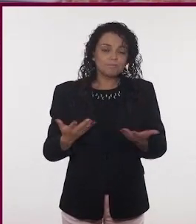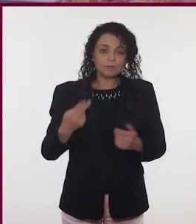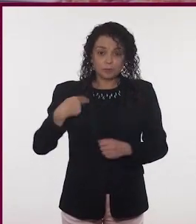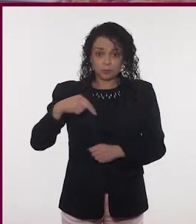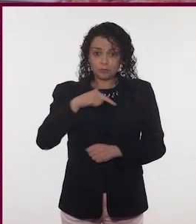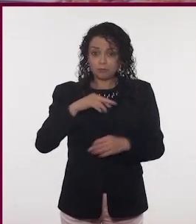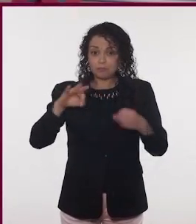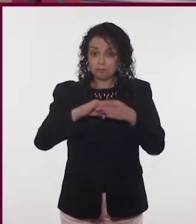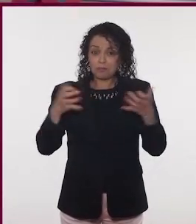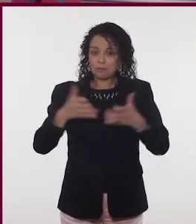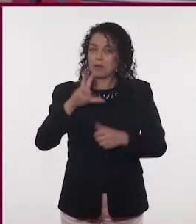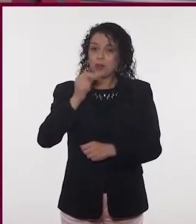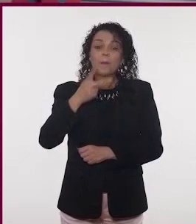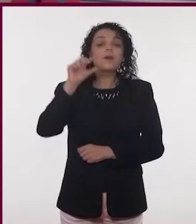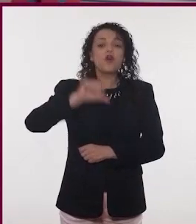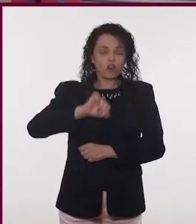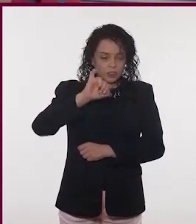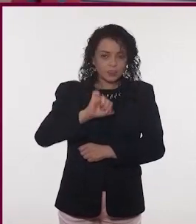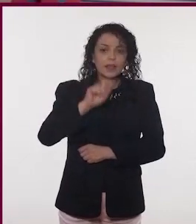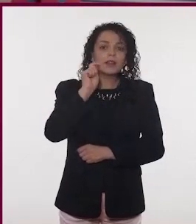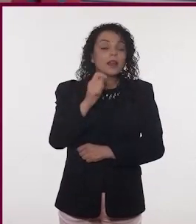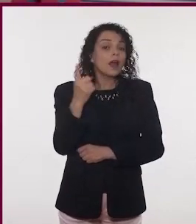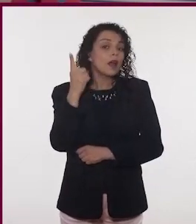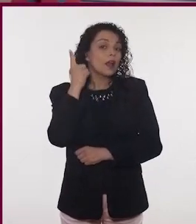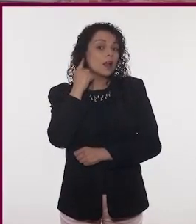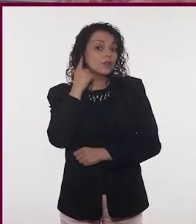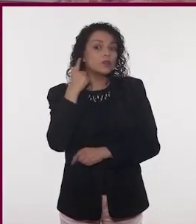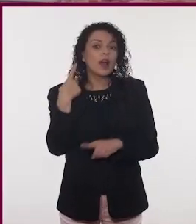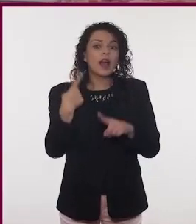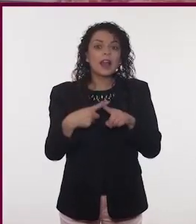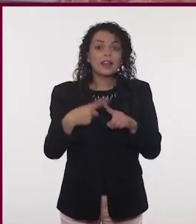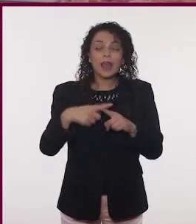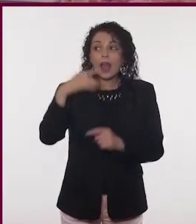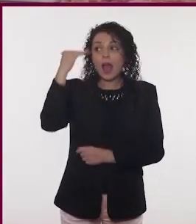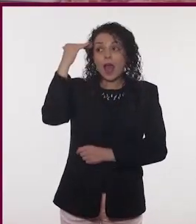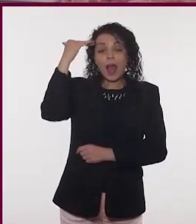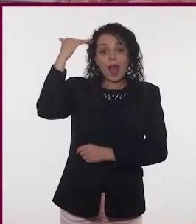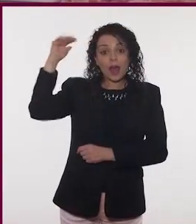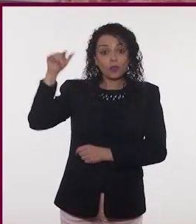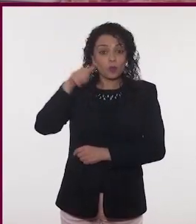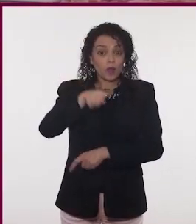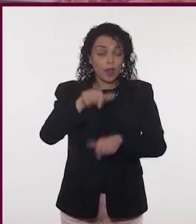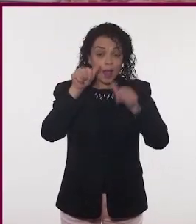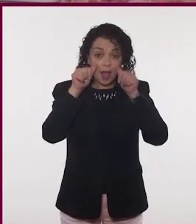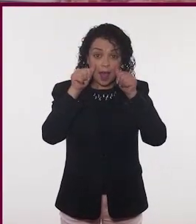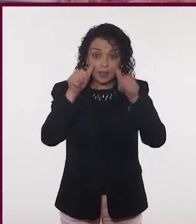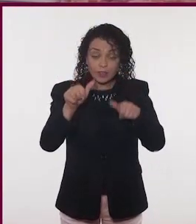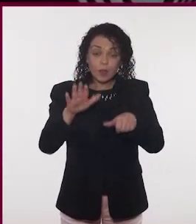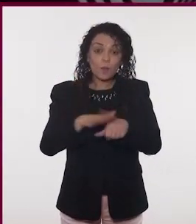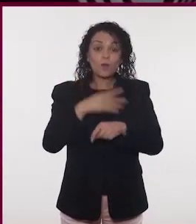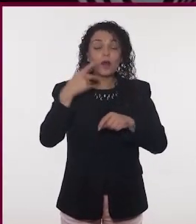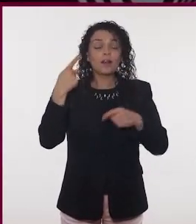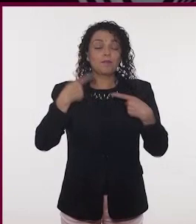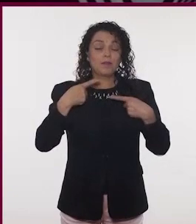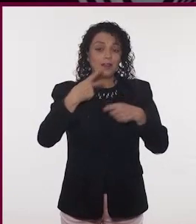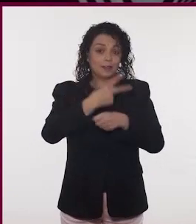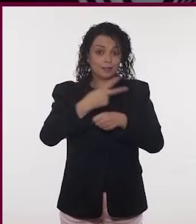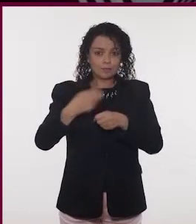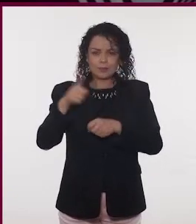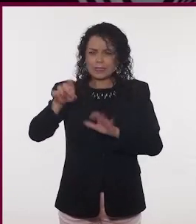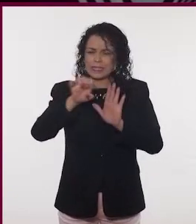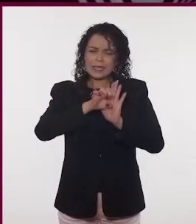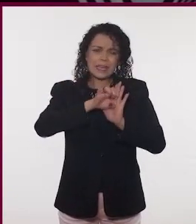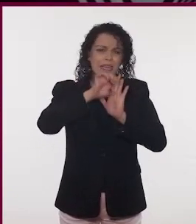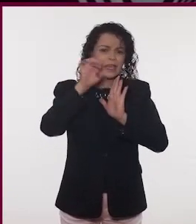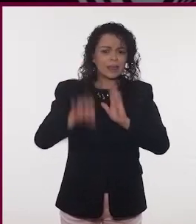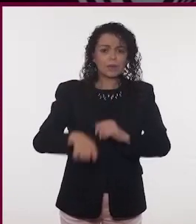frecuencia. Escuchar a los adultos. Pongamos atención, porque los invitados de hoy son el claro ejemplo de que